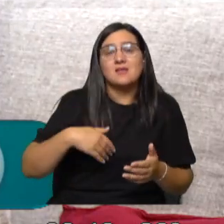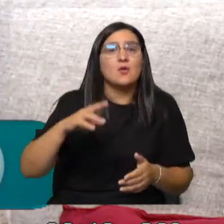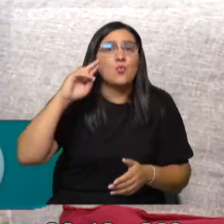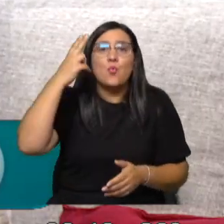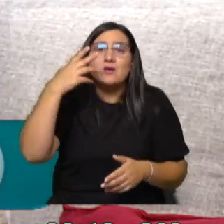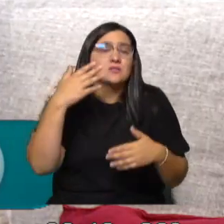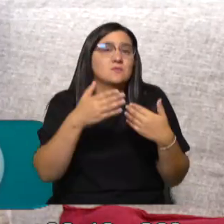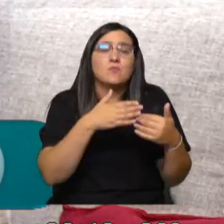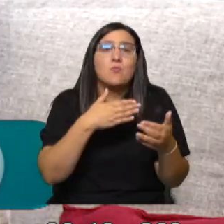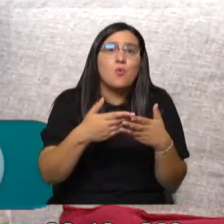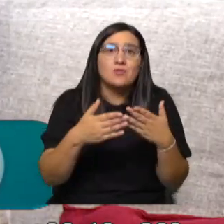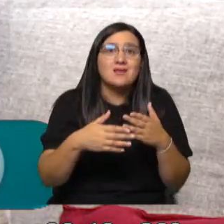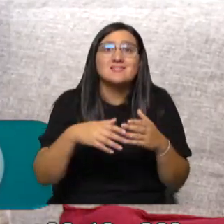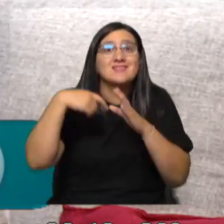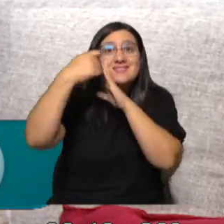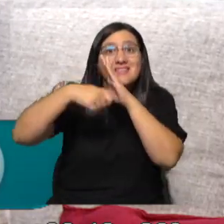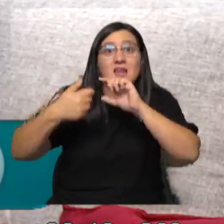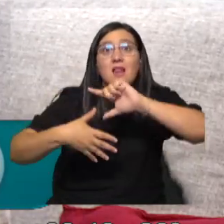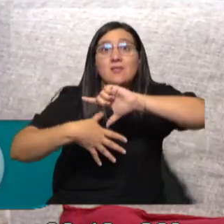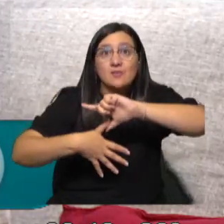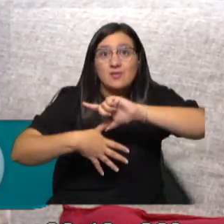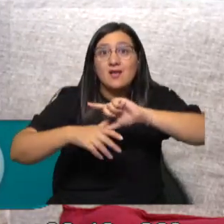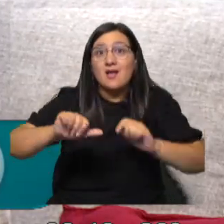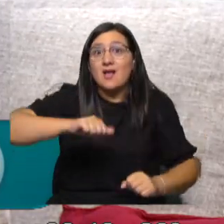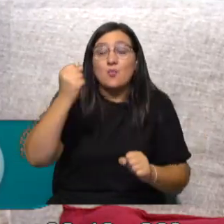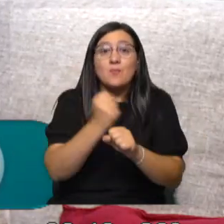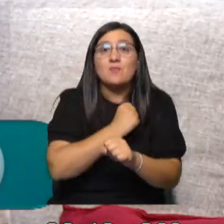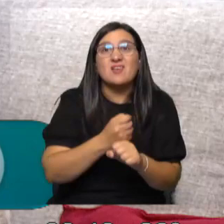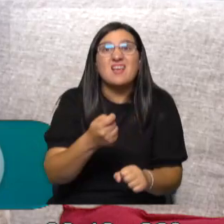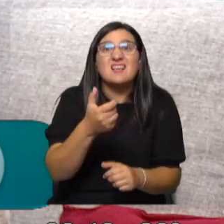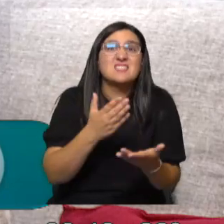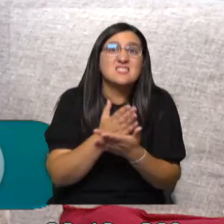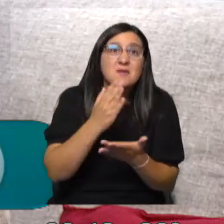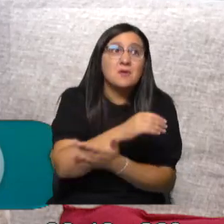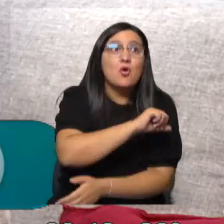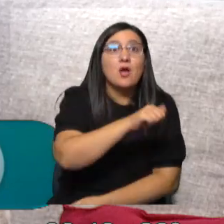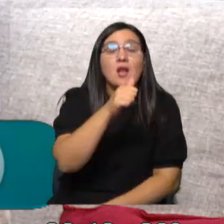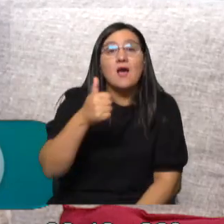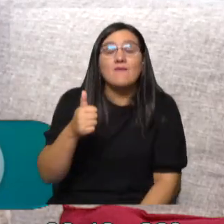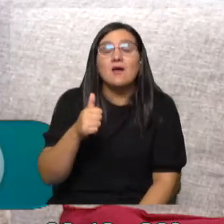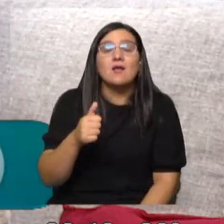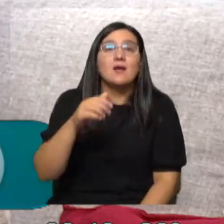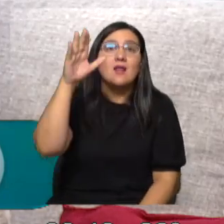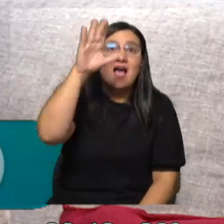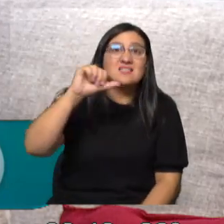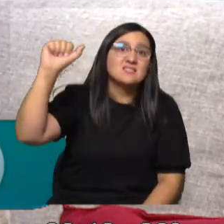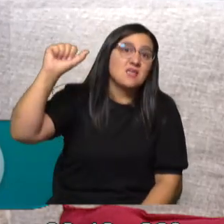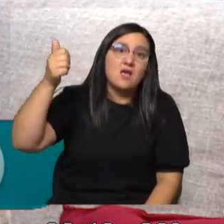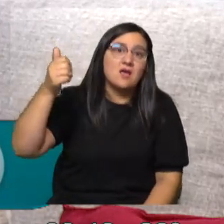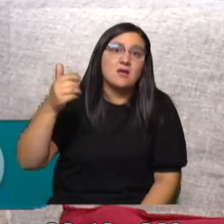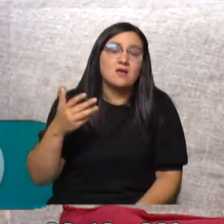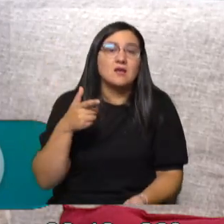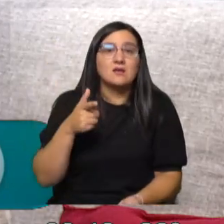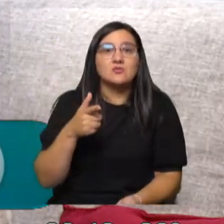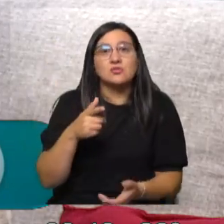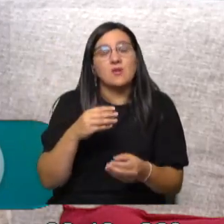¿no? Es el cine latinoamericano gana un premio que casi siempre se lo llevó los países asiáticos, que son muy